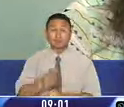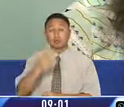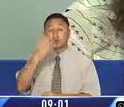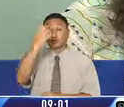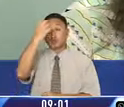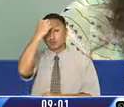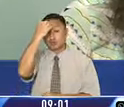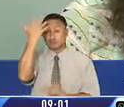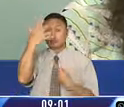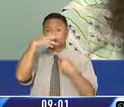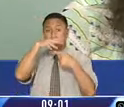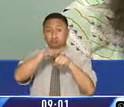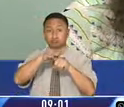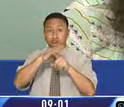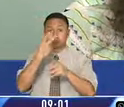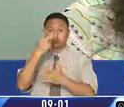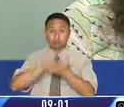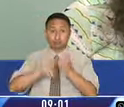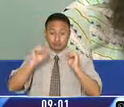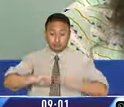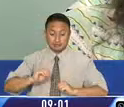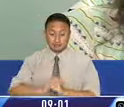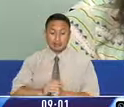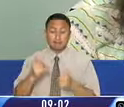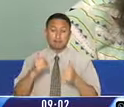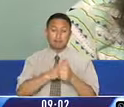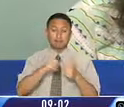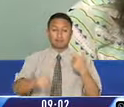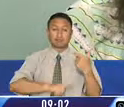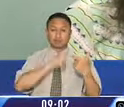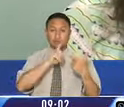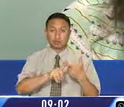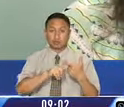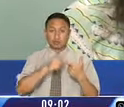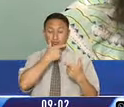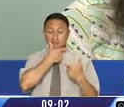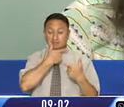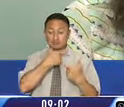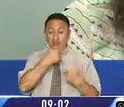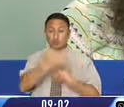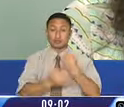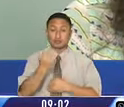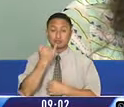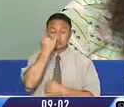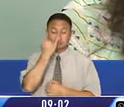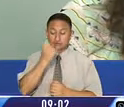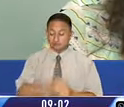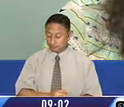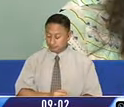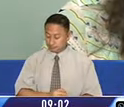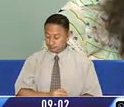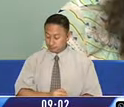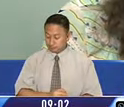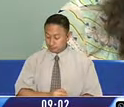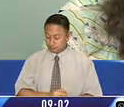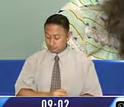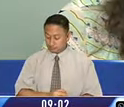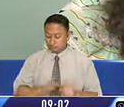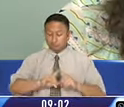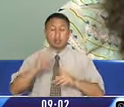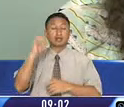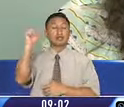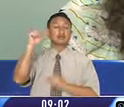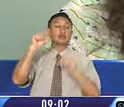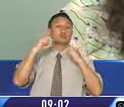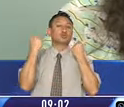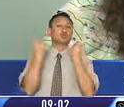bilingüe como un primer punto, como segundo punto la justicia indígena, pero entendida desde el punto de vista de derechos